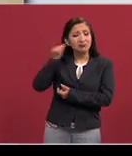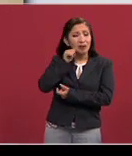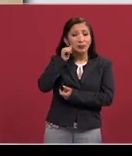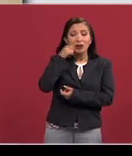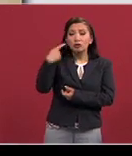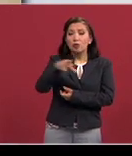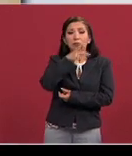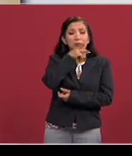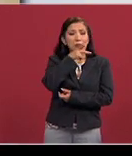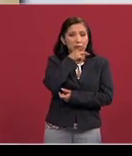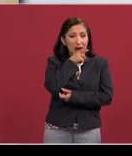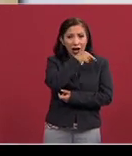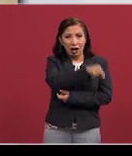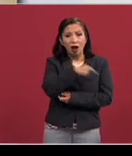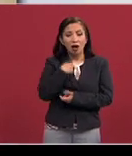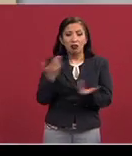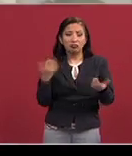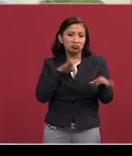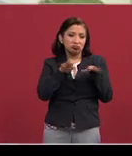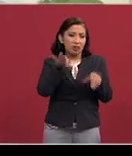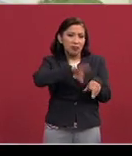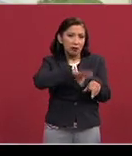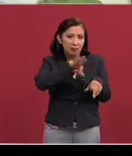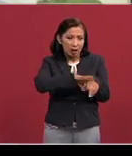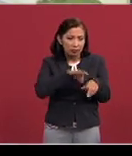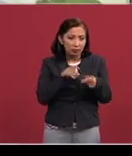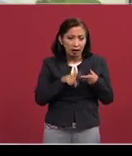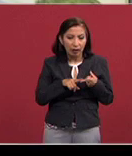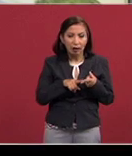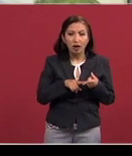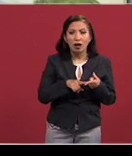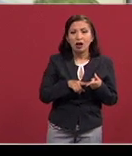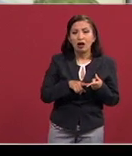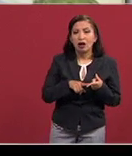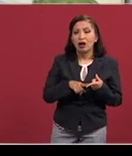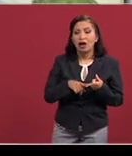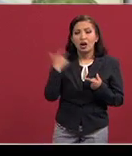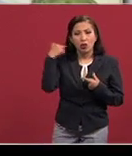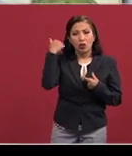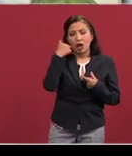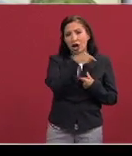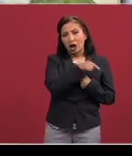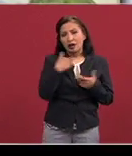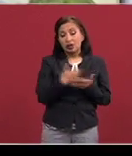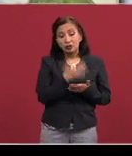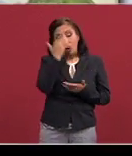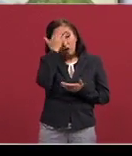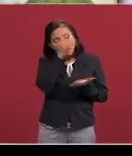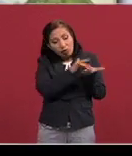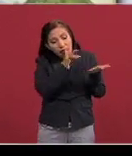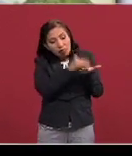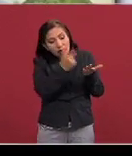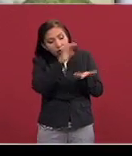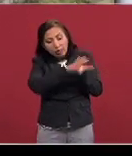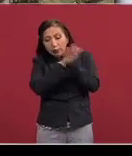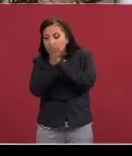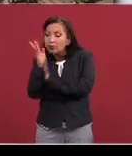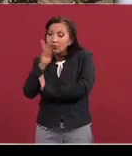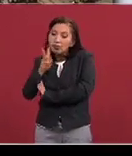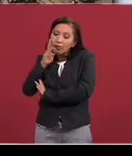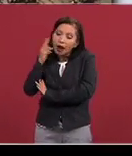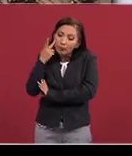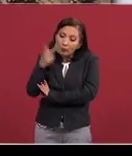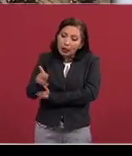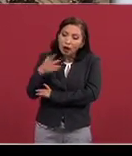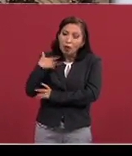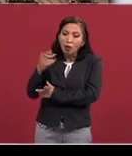padre fue farmacéutico en su natal Guadalajara, y ese conocimiento le hace después experimentar